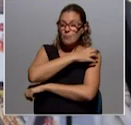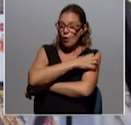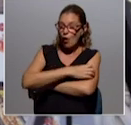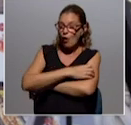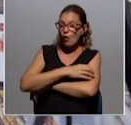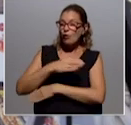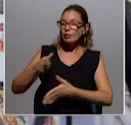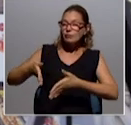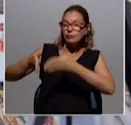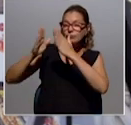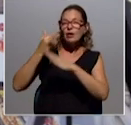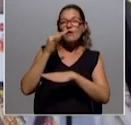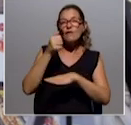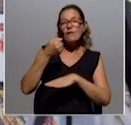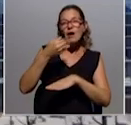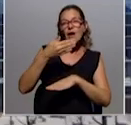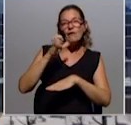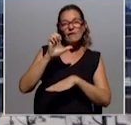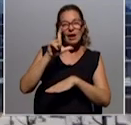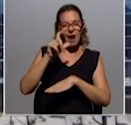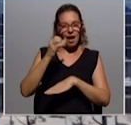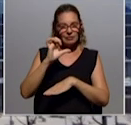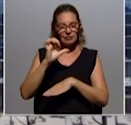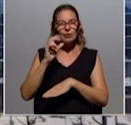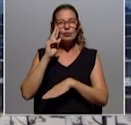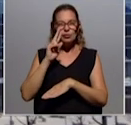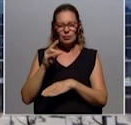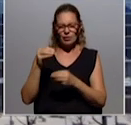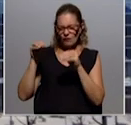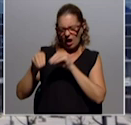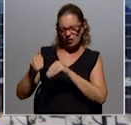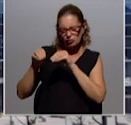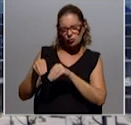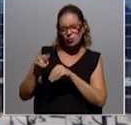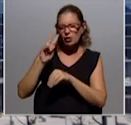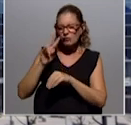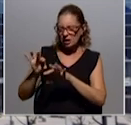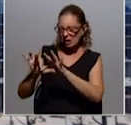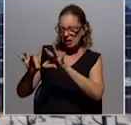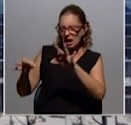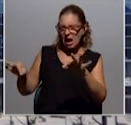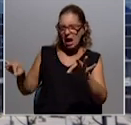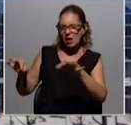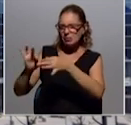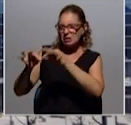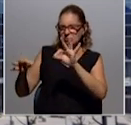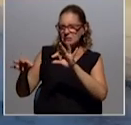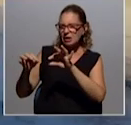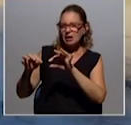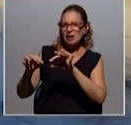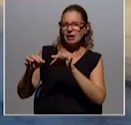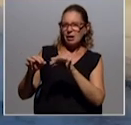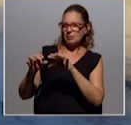esas laderas uno transita por calles muy estrechas donde ve apilada la basura, donde ve cables que están colgando de manera bastante